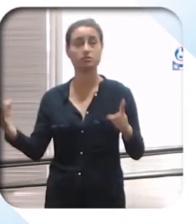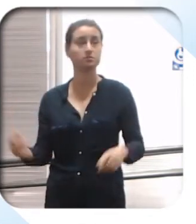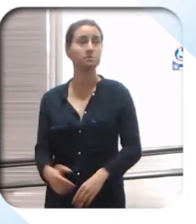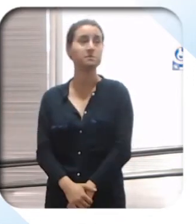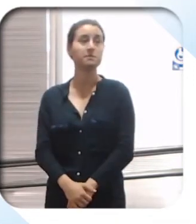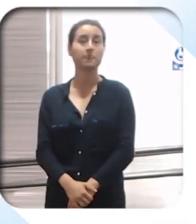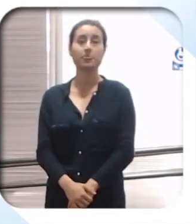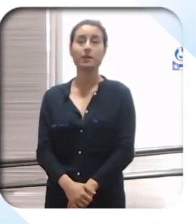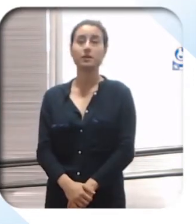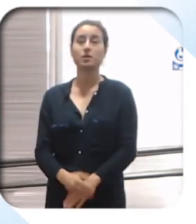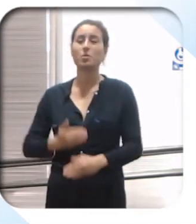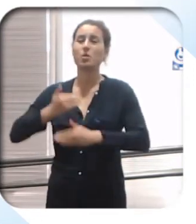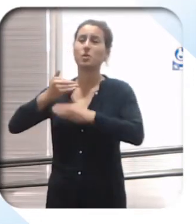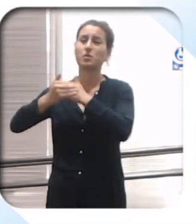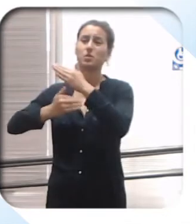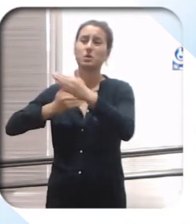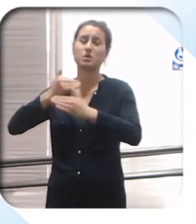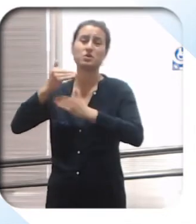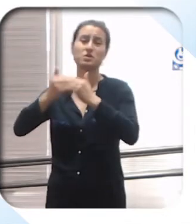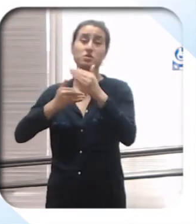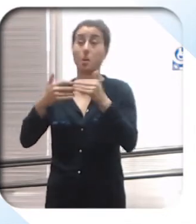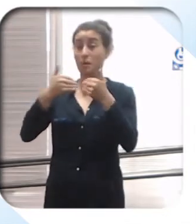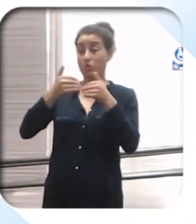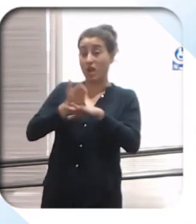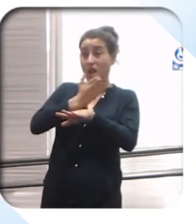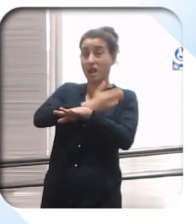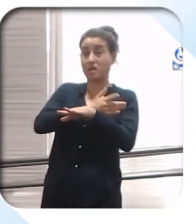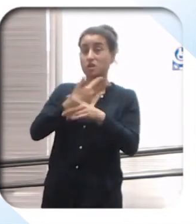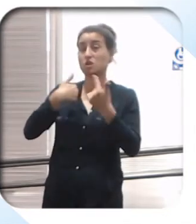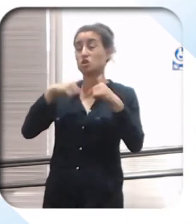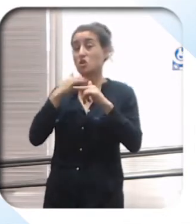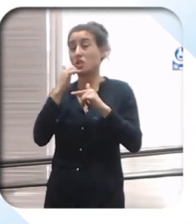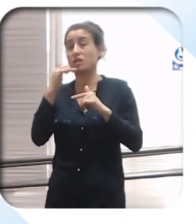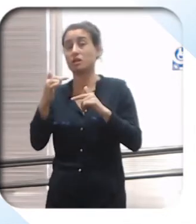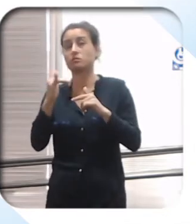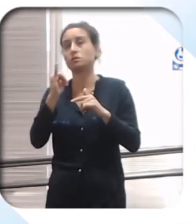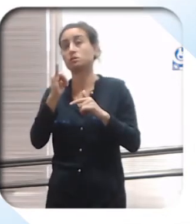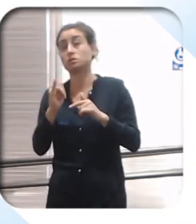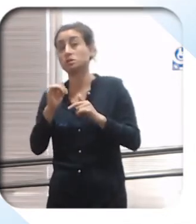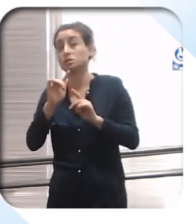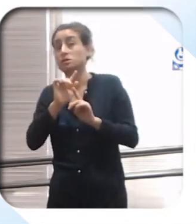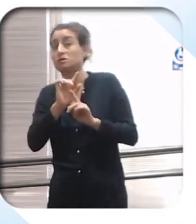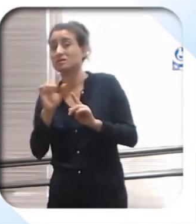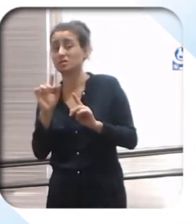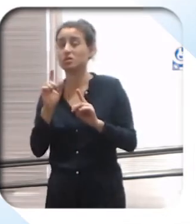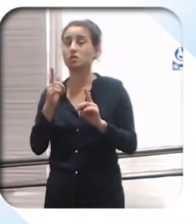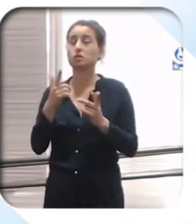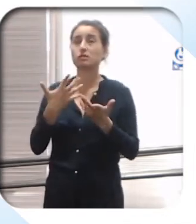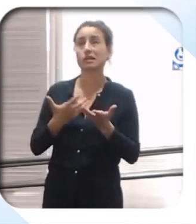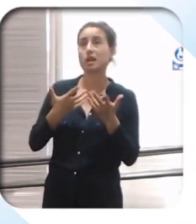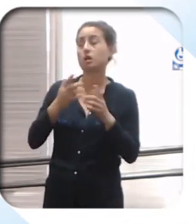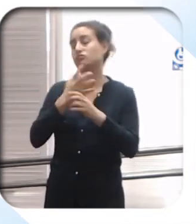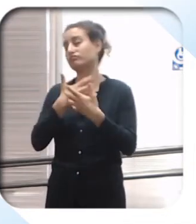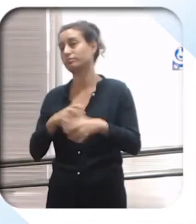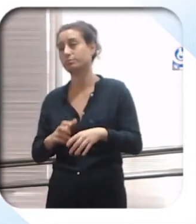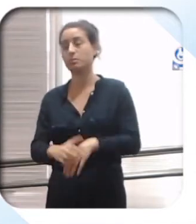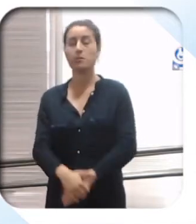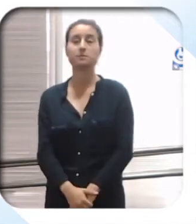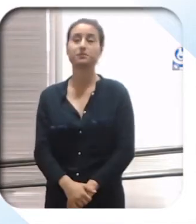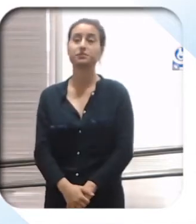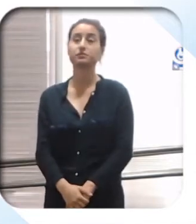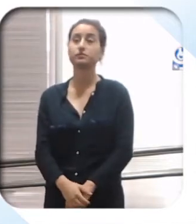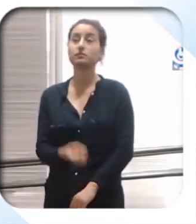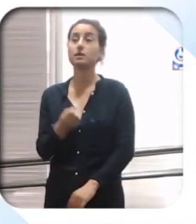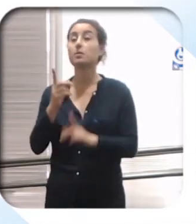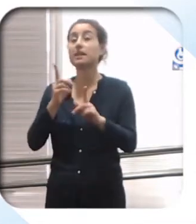muy largas, procesos que a veces si nos consultaran nosotros diríamos si los queremos o no, si estamos dispuestos o no, porque